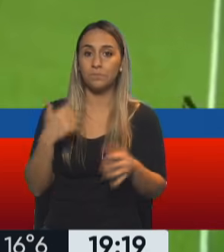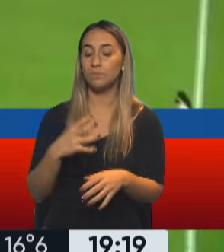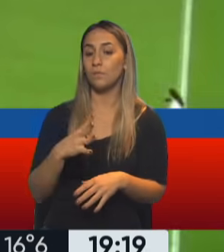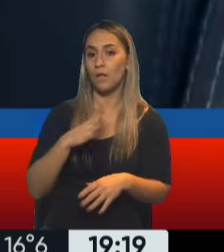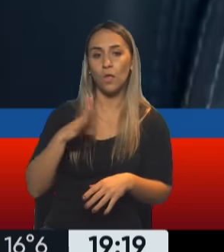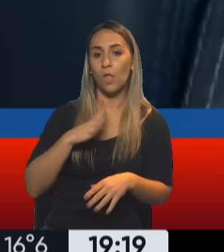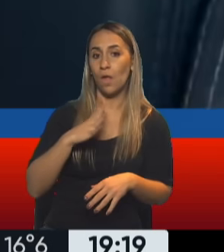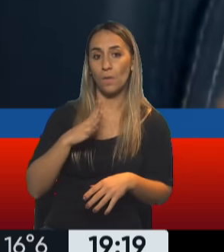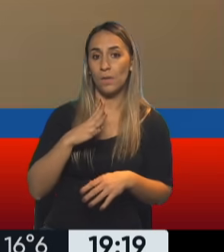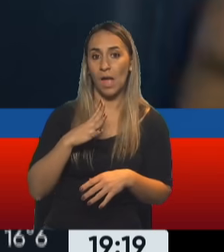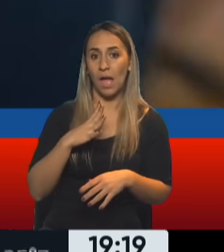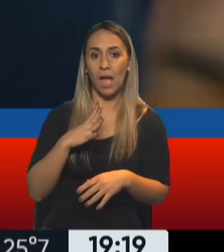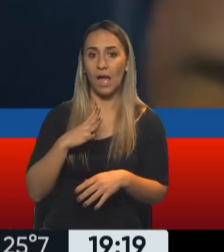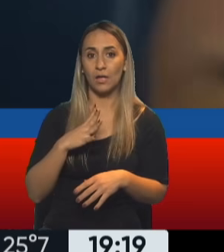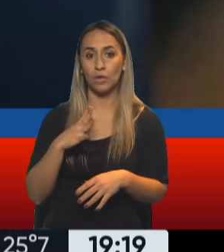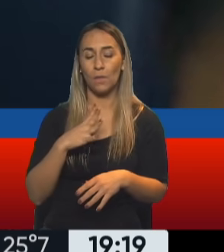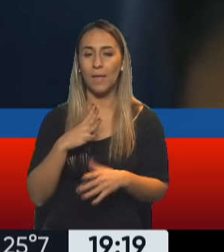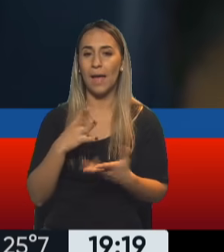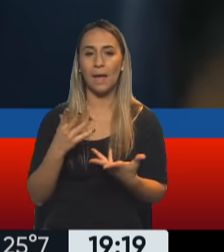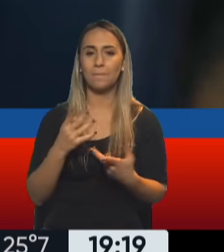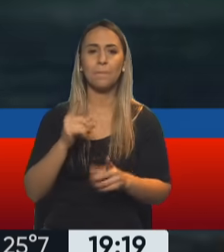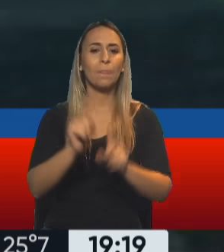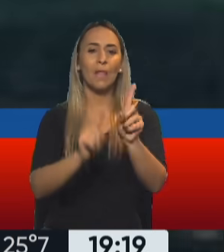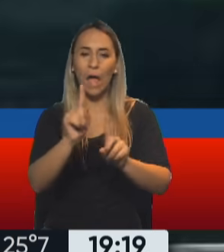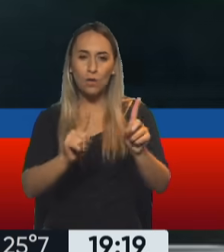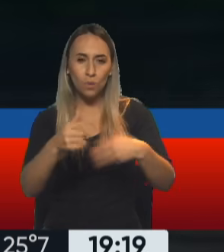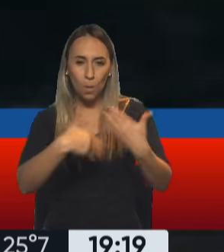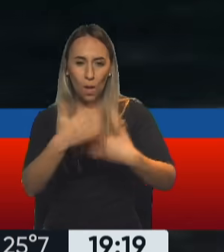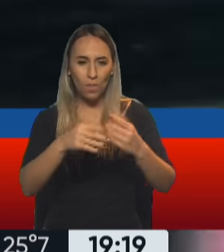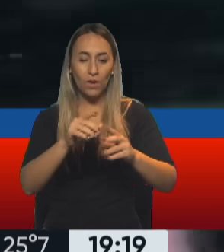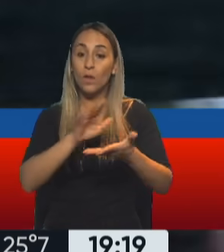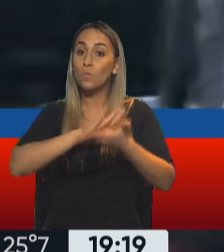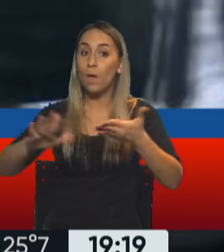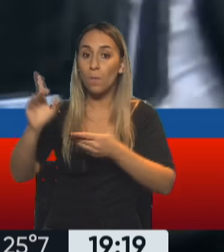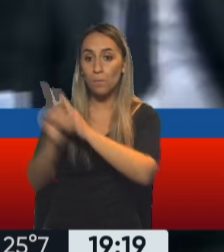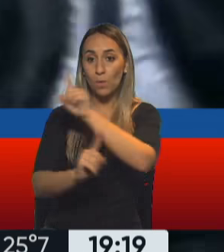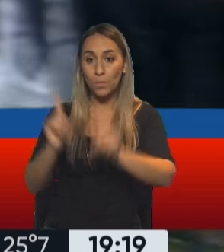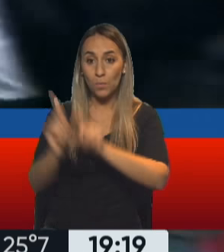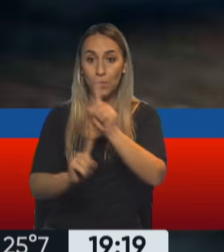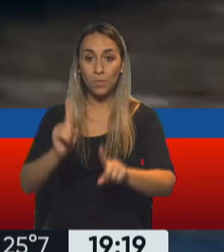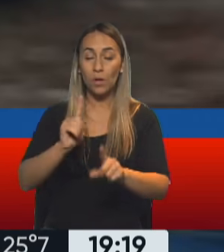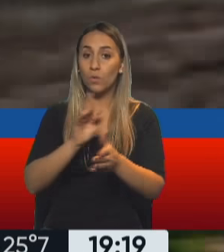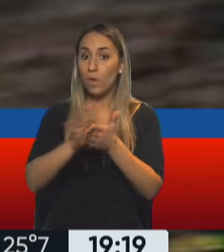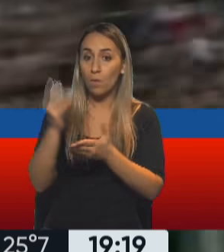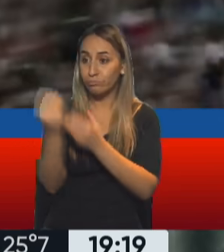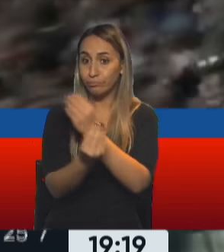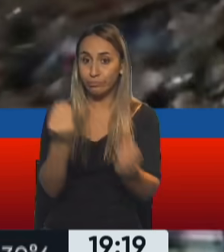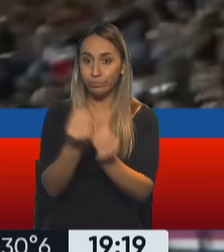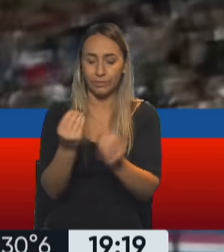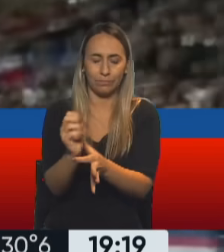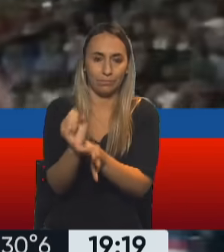ha jugado y algunos de los integrantes de esta nueva camada de estrellas